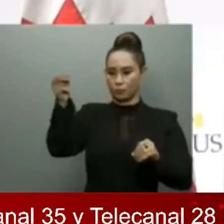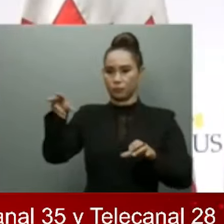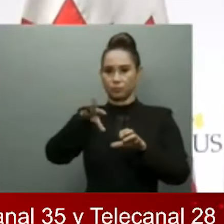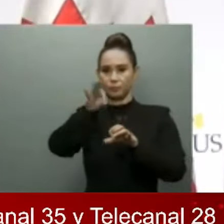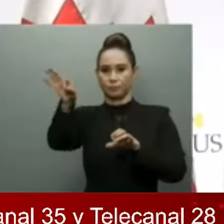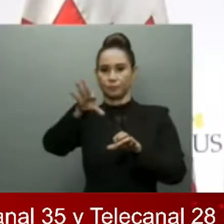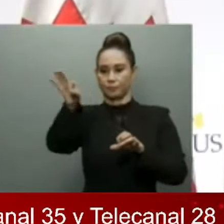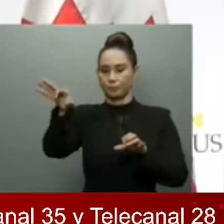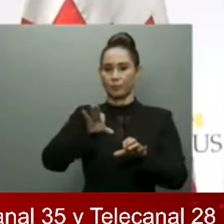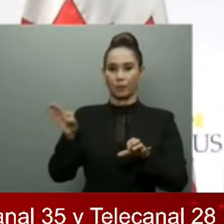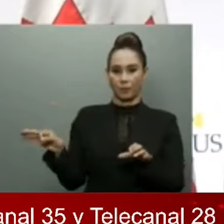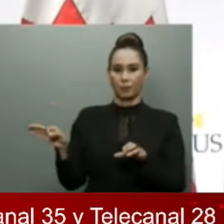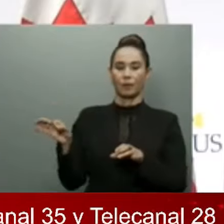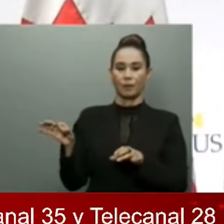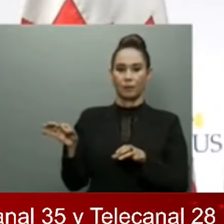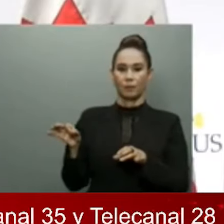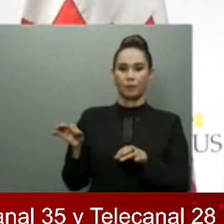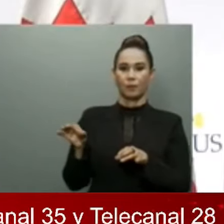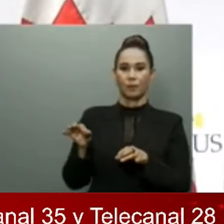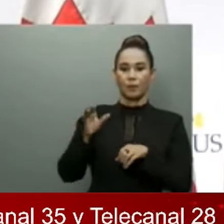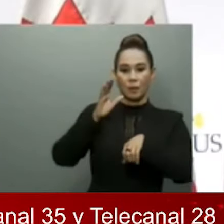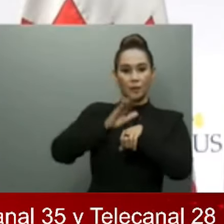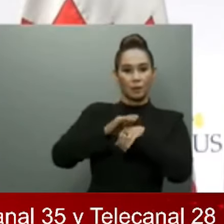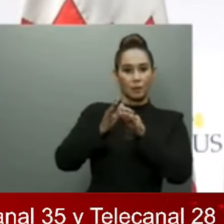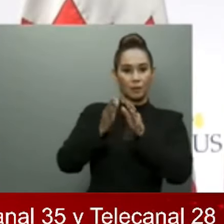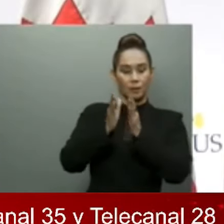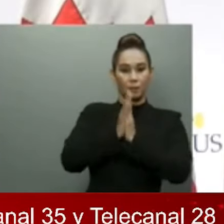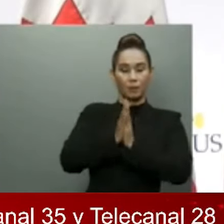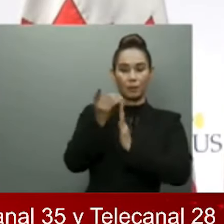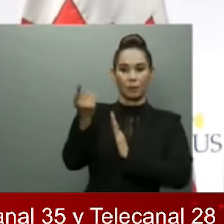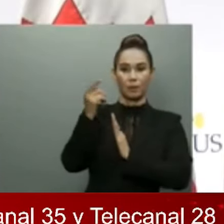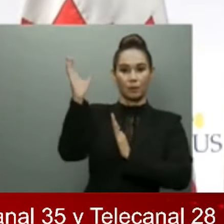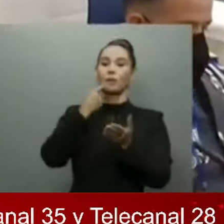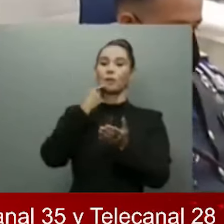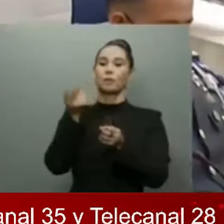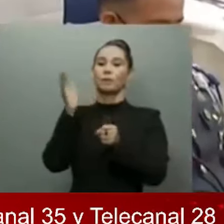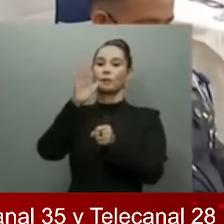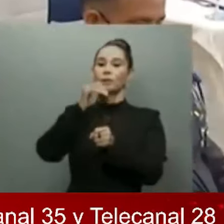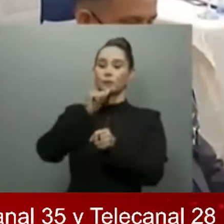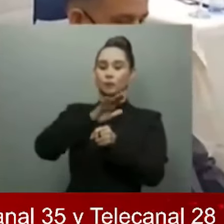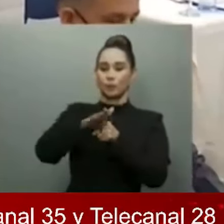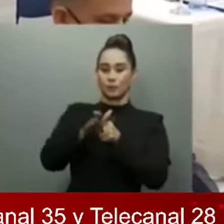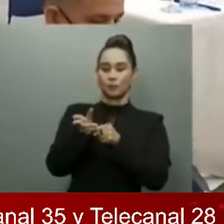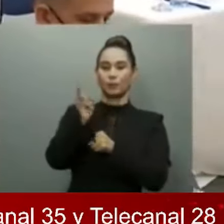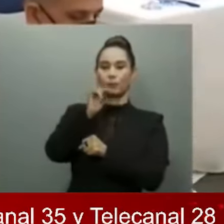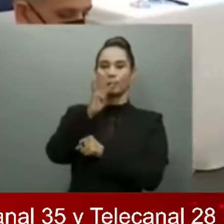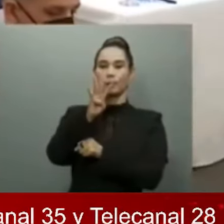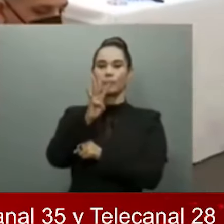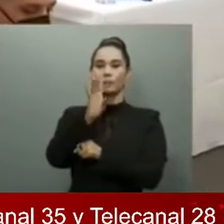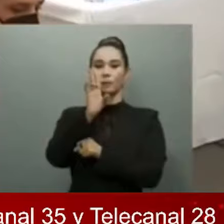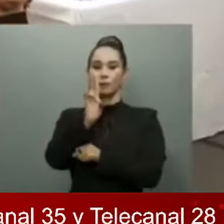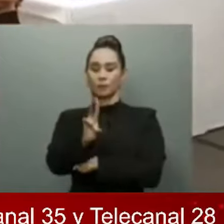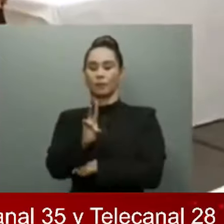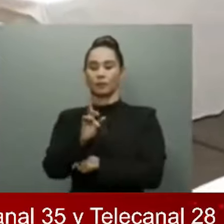propuestas, un espacio donde pudieran surgir propuestas para la reforma